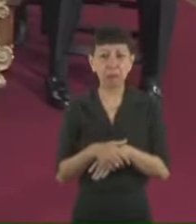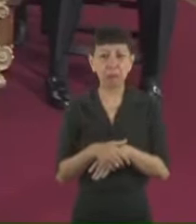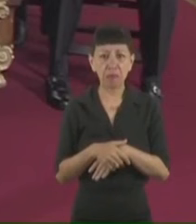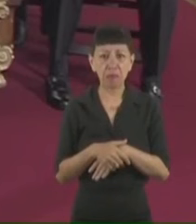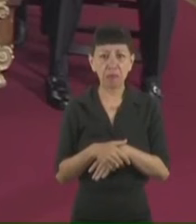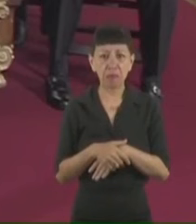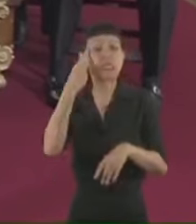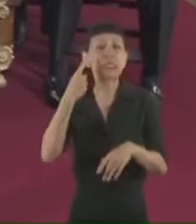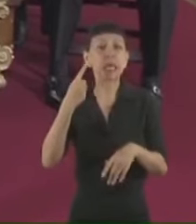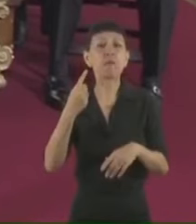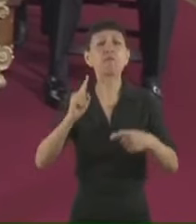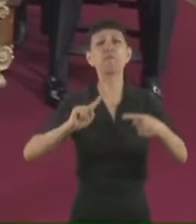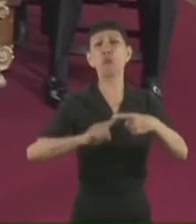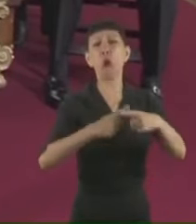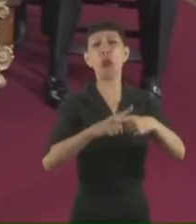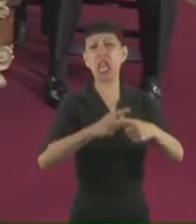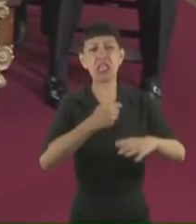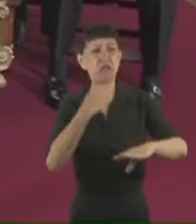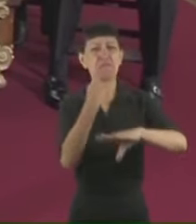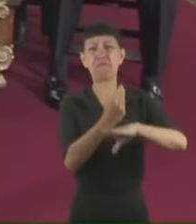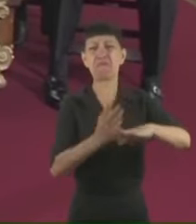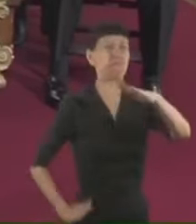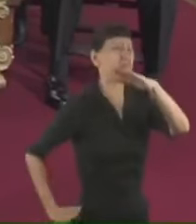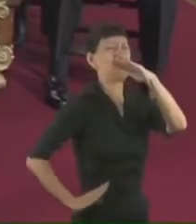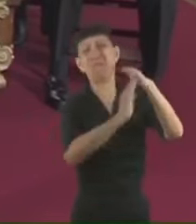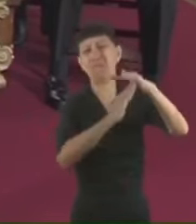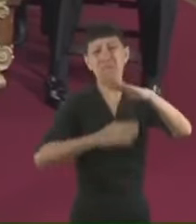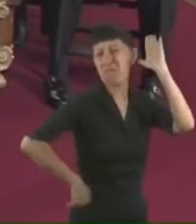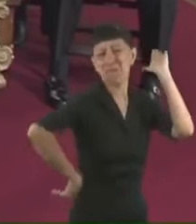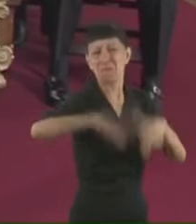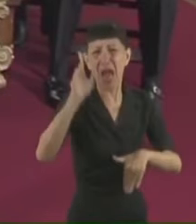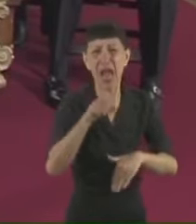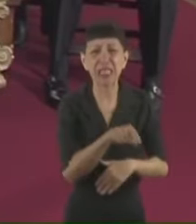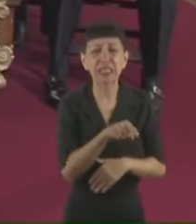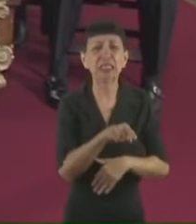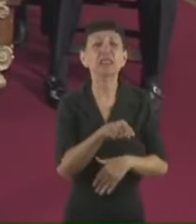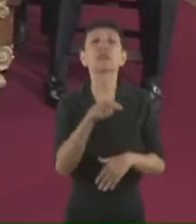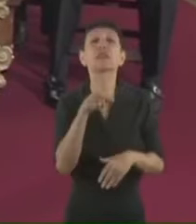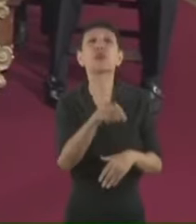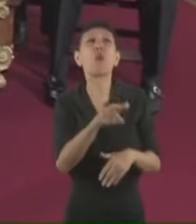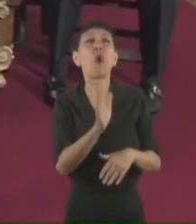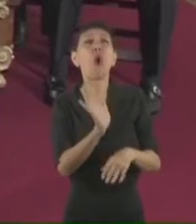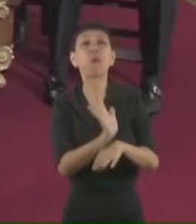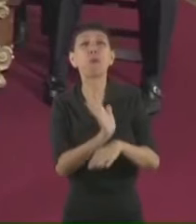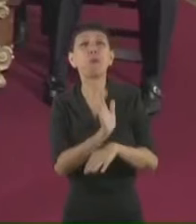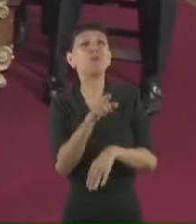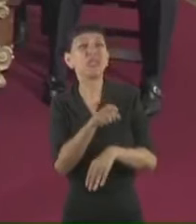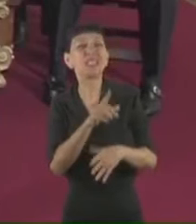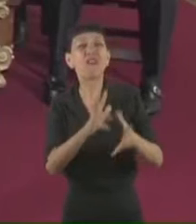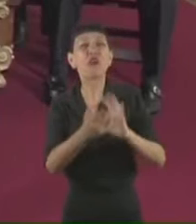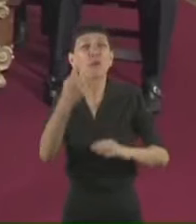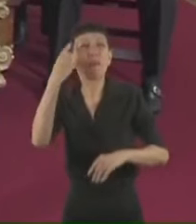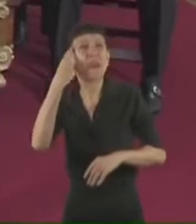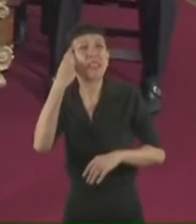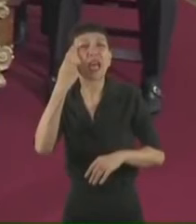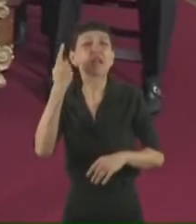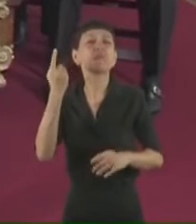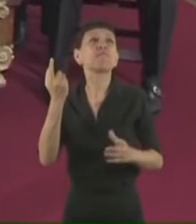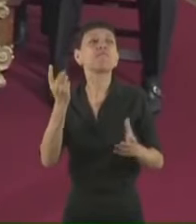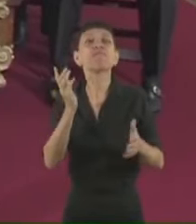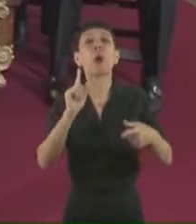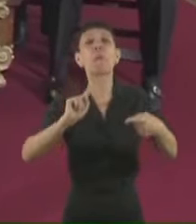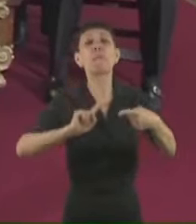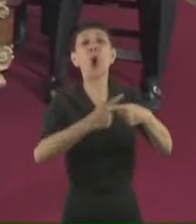omnipresente omniscientes y omnipotentes es decir que en esencia es una doctrina que considera que los políticos